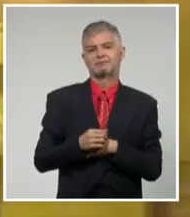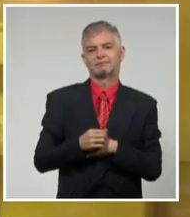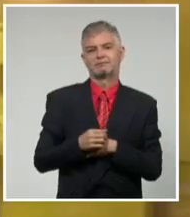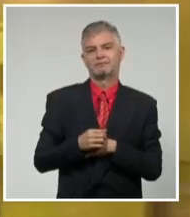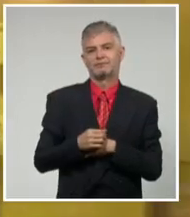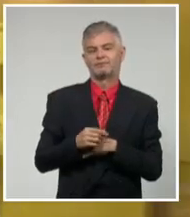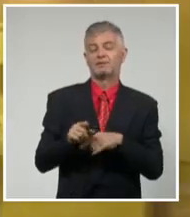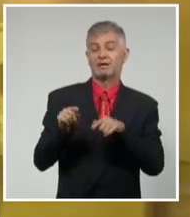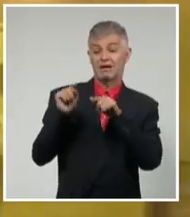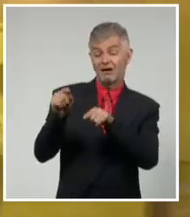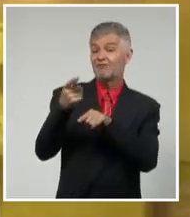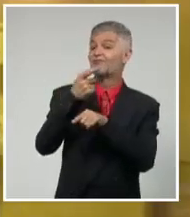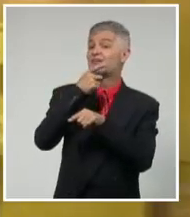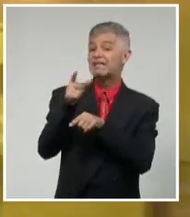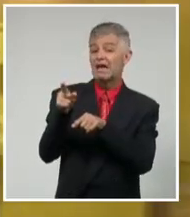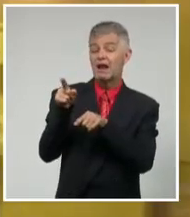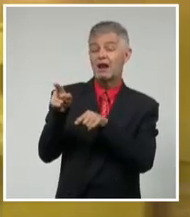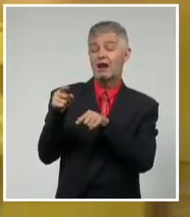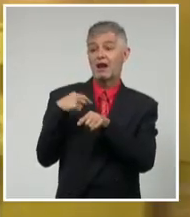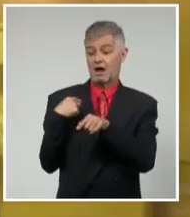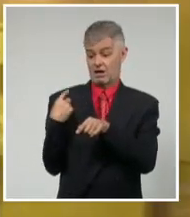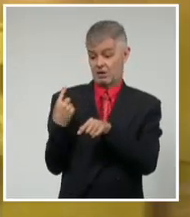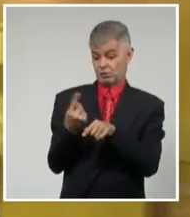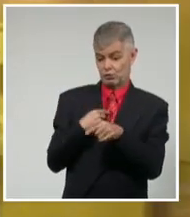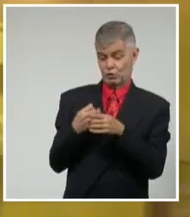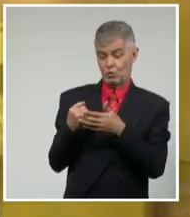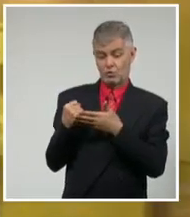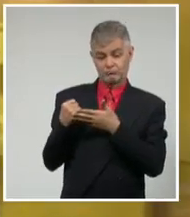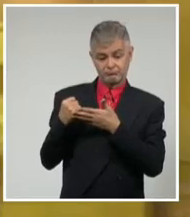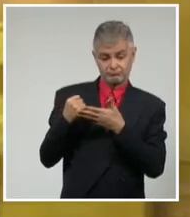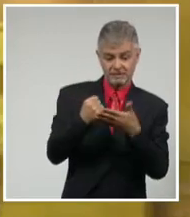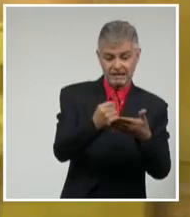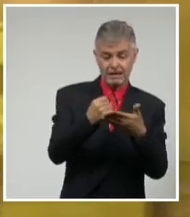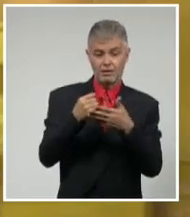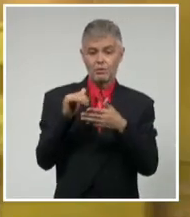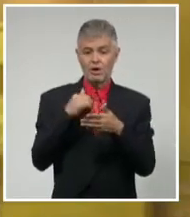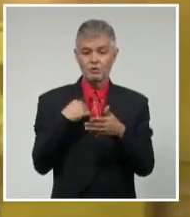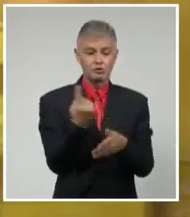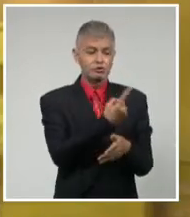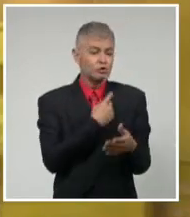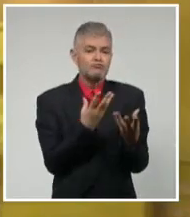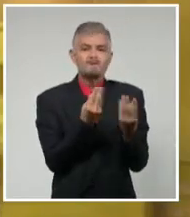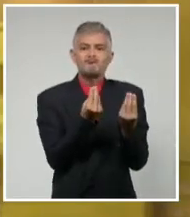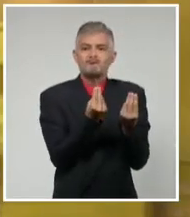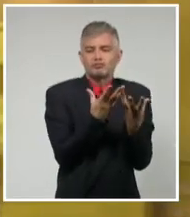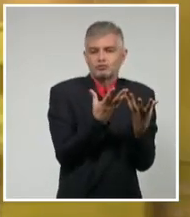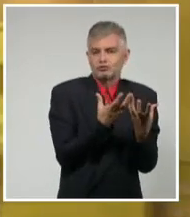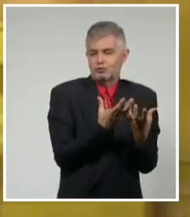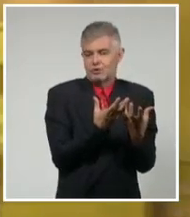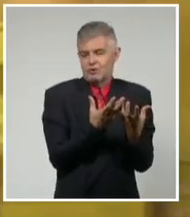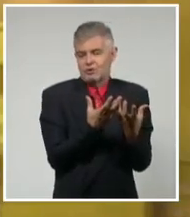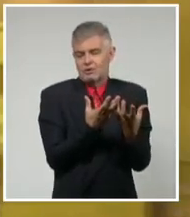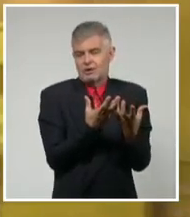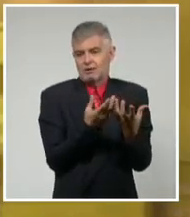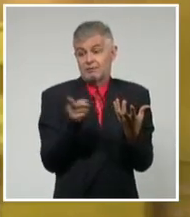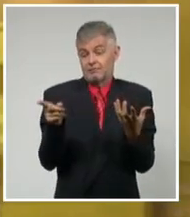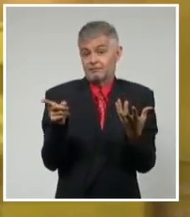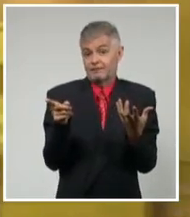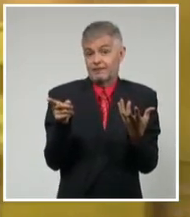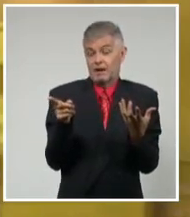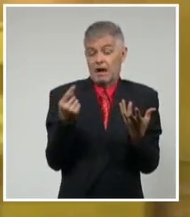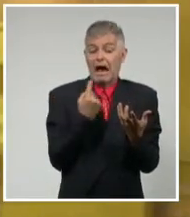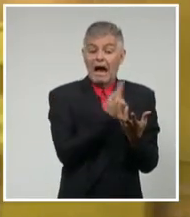nos llevó a cada uno de nosotros, que éramos muchos o somos muchos, y a cada